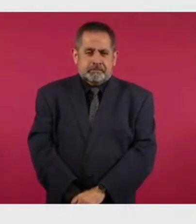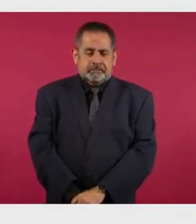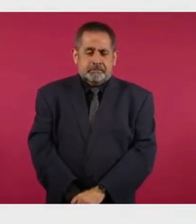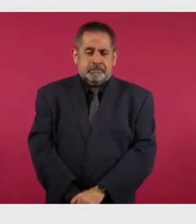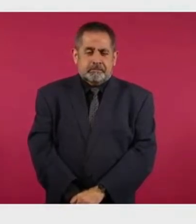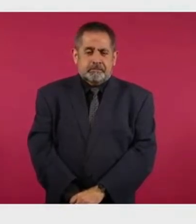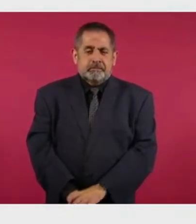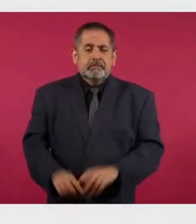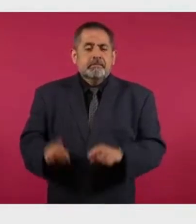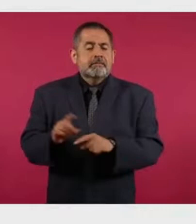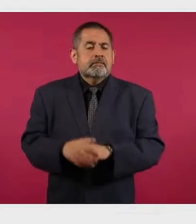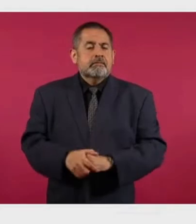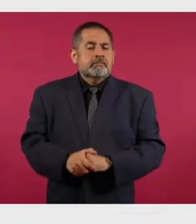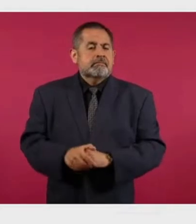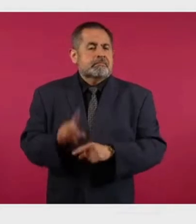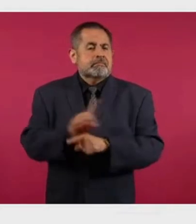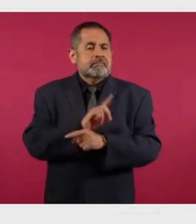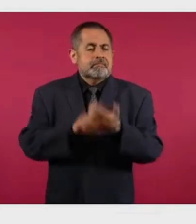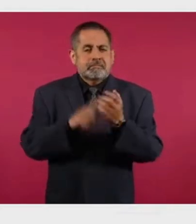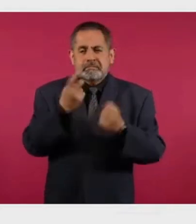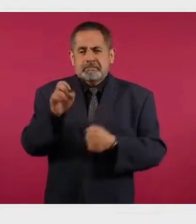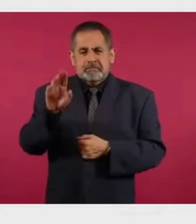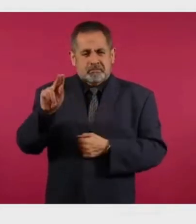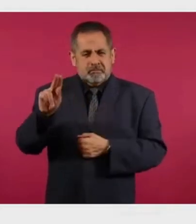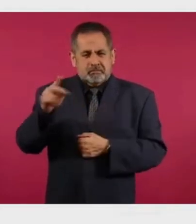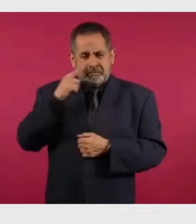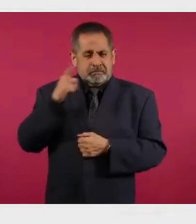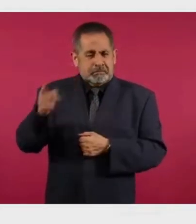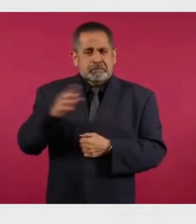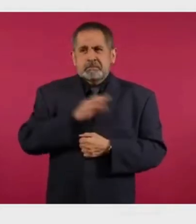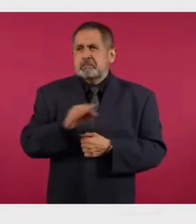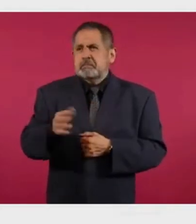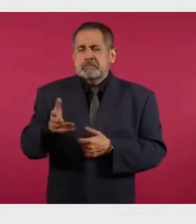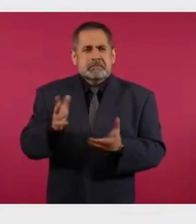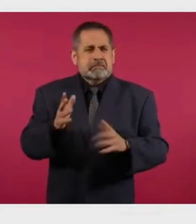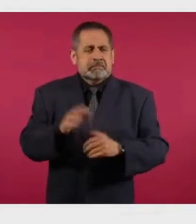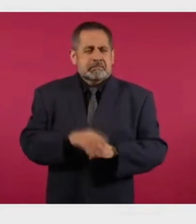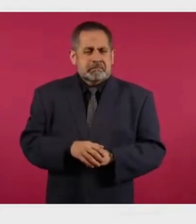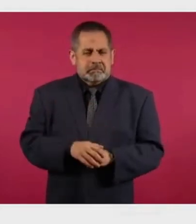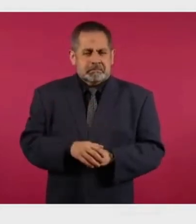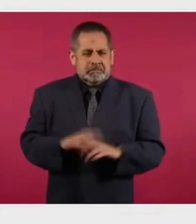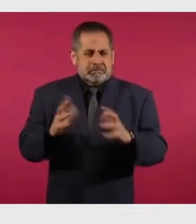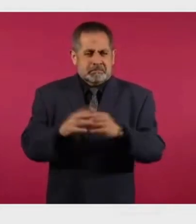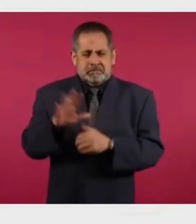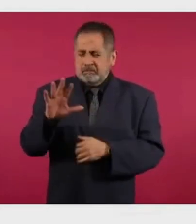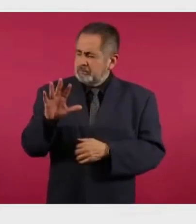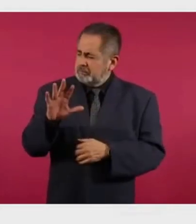Desde el 80, o sea que tiene que